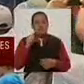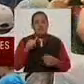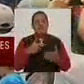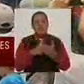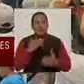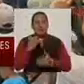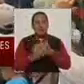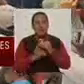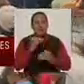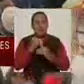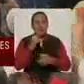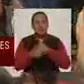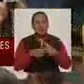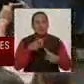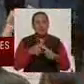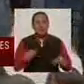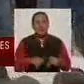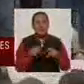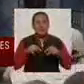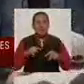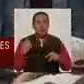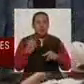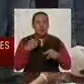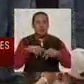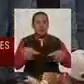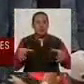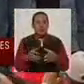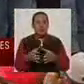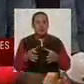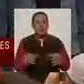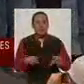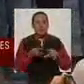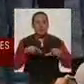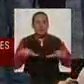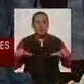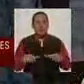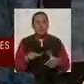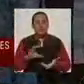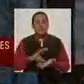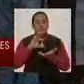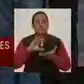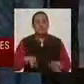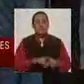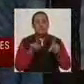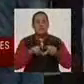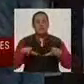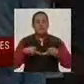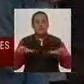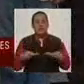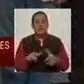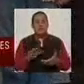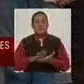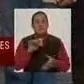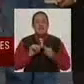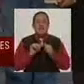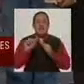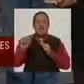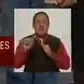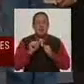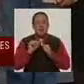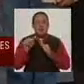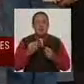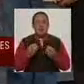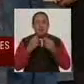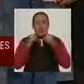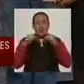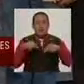los pobladores, no solo de este distrito, no solo de la zona céntrica, sino también de las zonas más alejadas, como este, como